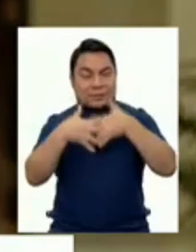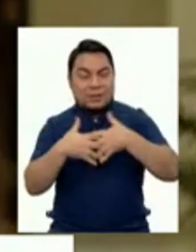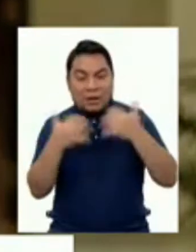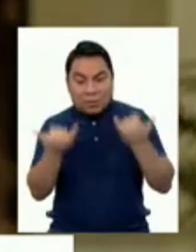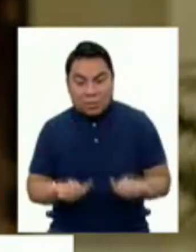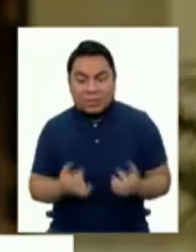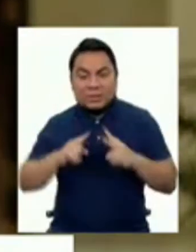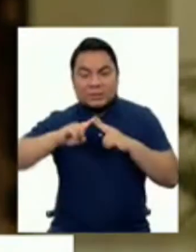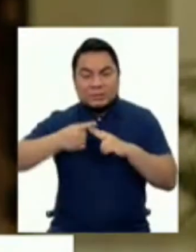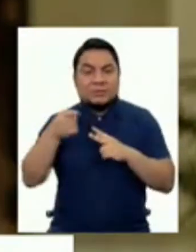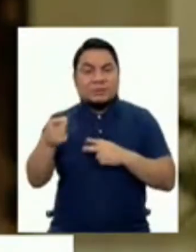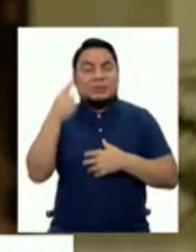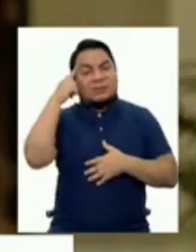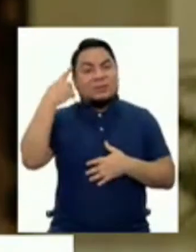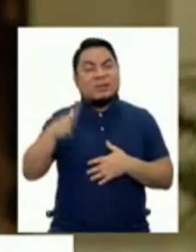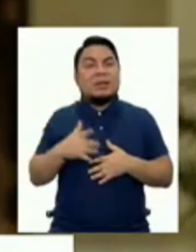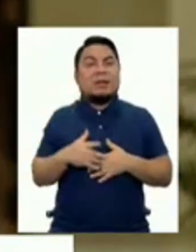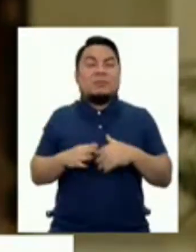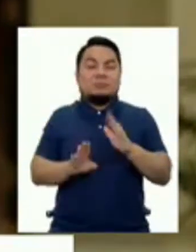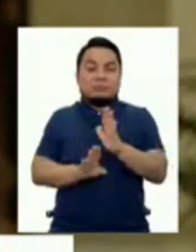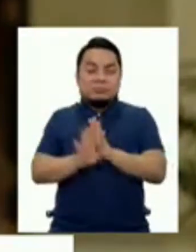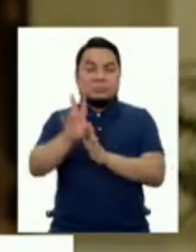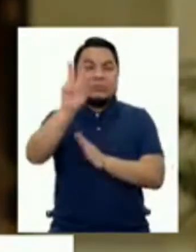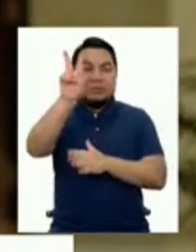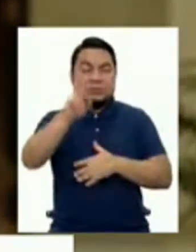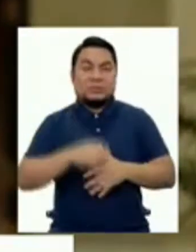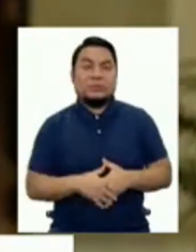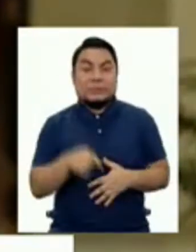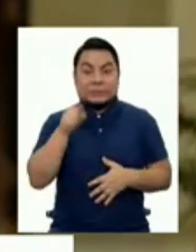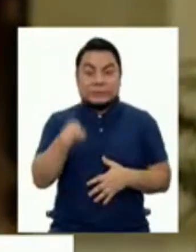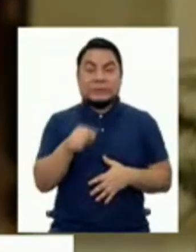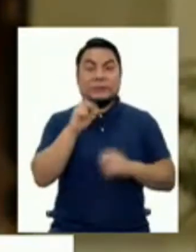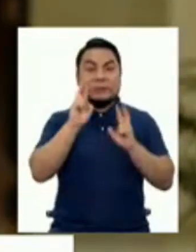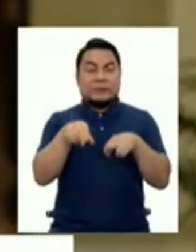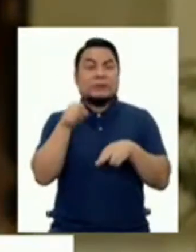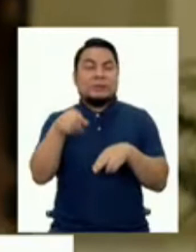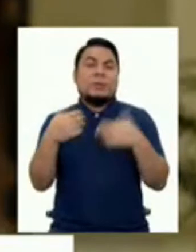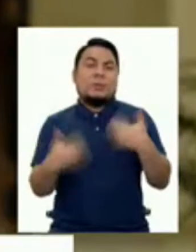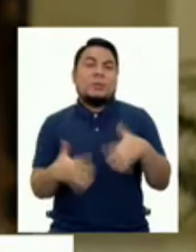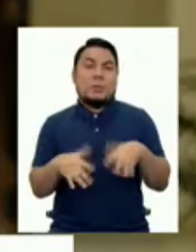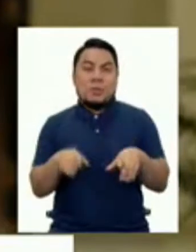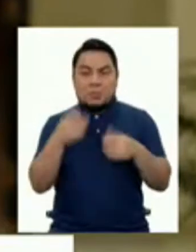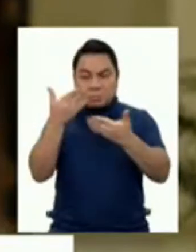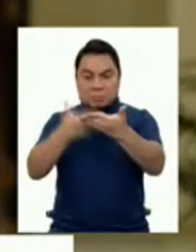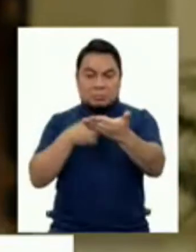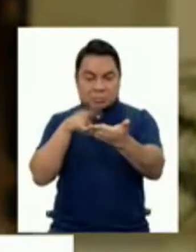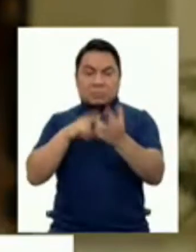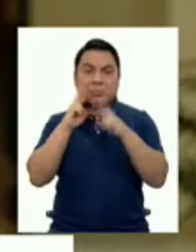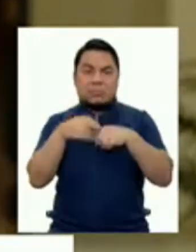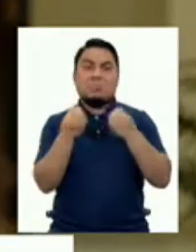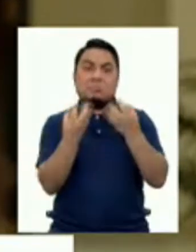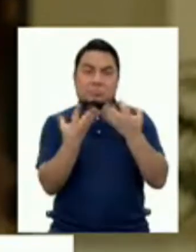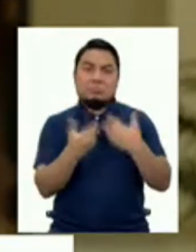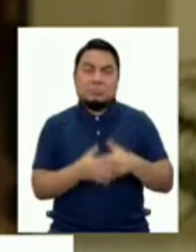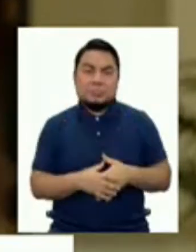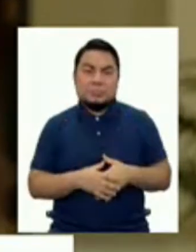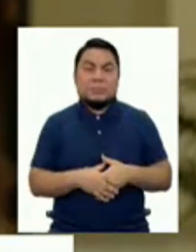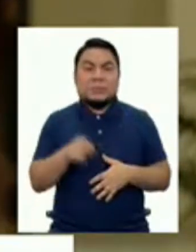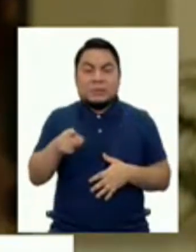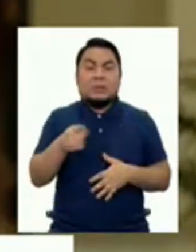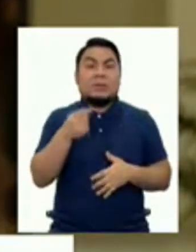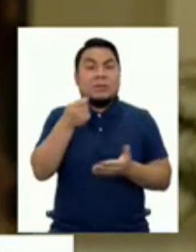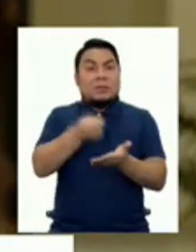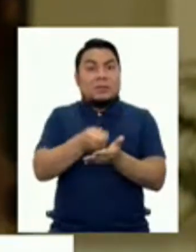se ha iniciado la subasta para Reactiva 2 y los resultados son igual de buenos que Reactiva 1.